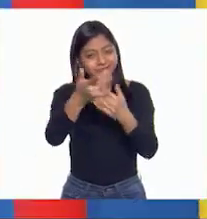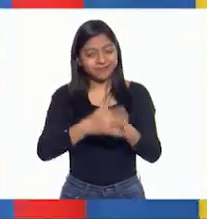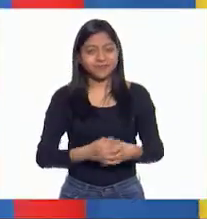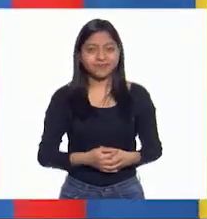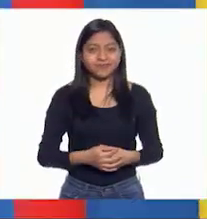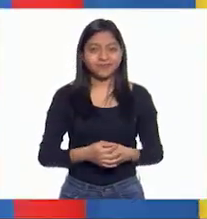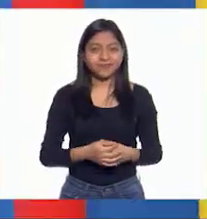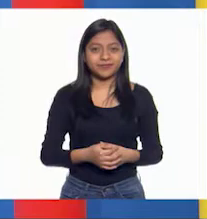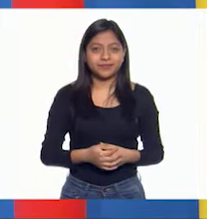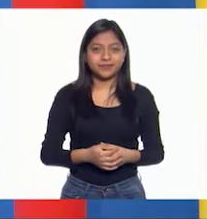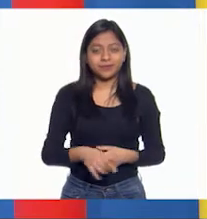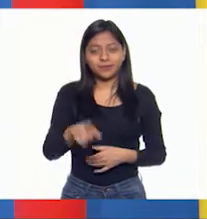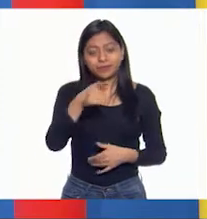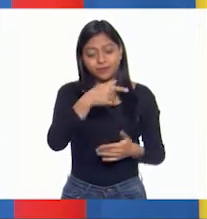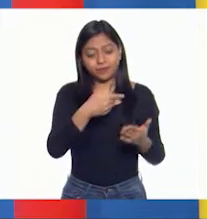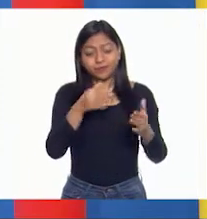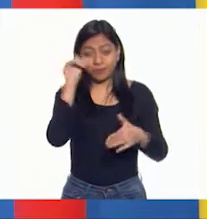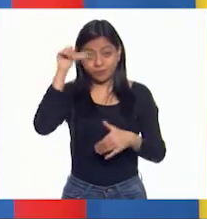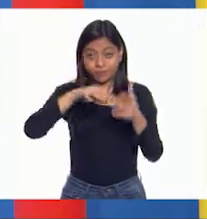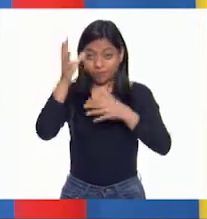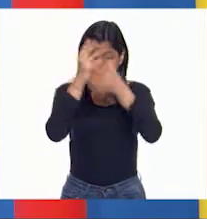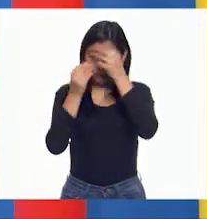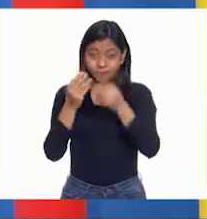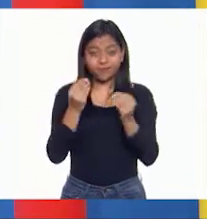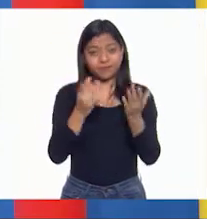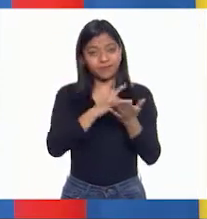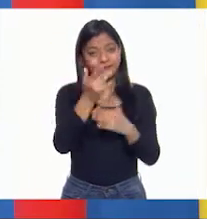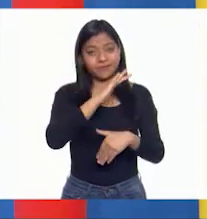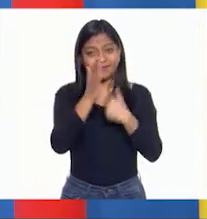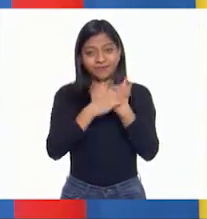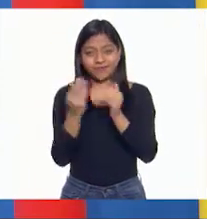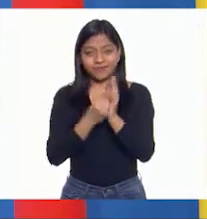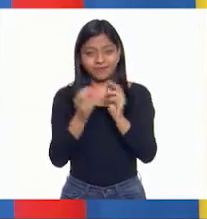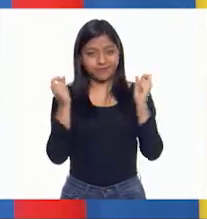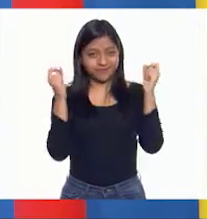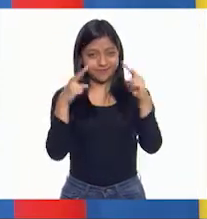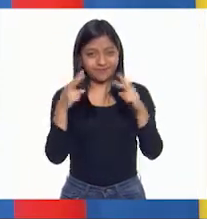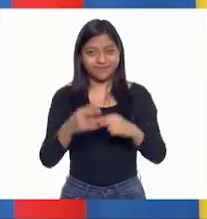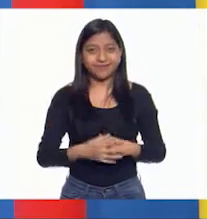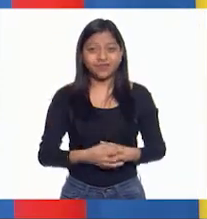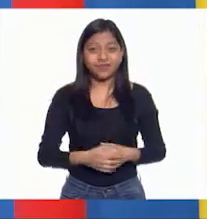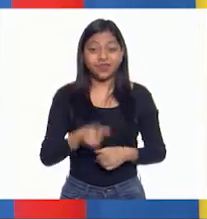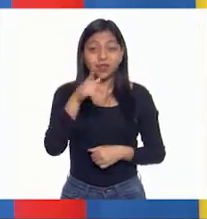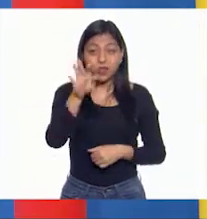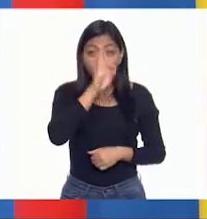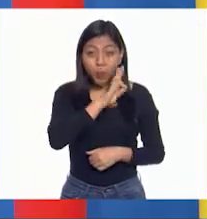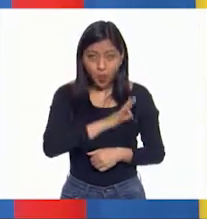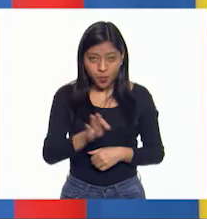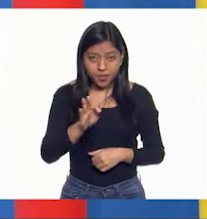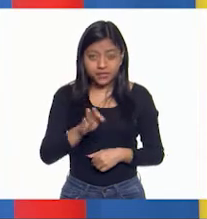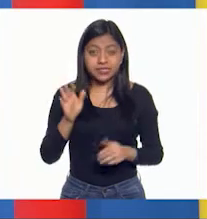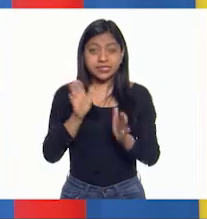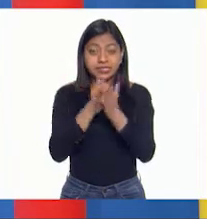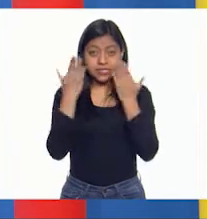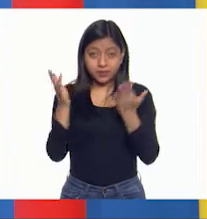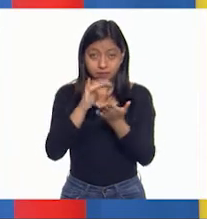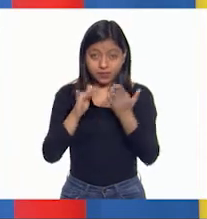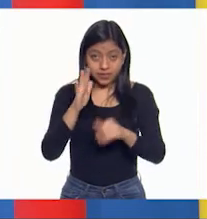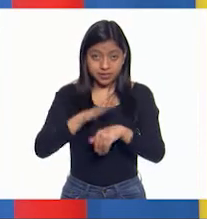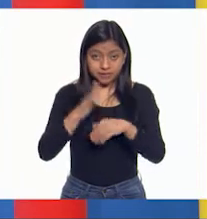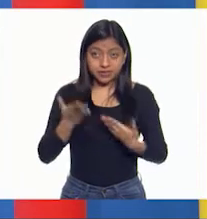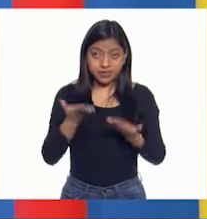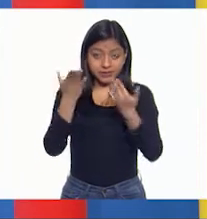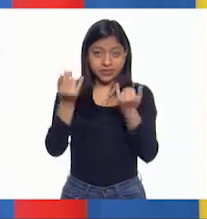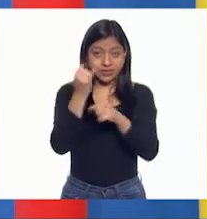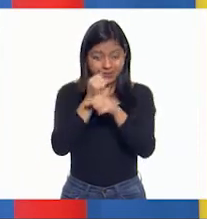gracias, maestro Dani Casio, por todo lo que aprendimos el día de hoy. Nos vemos en la siguiente clase. Si te es posible, consulta otros libros y comenta